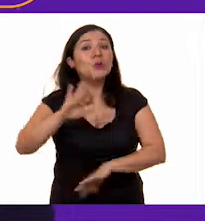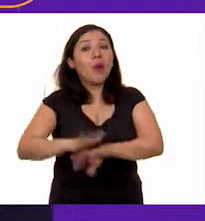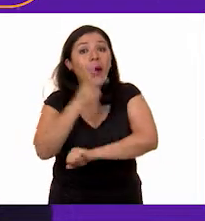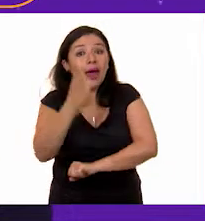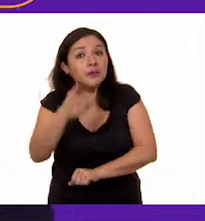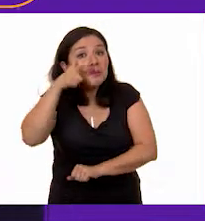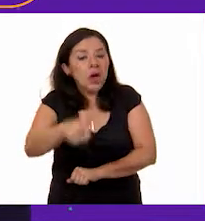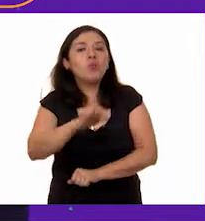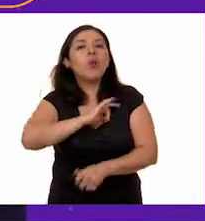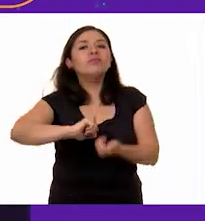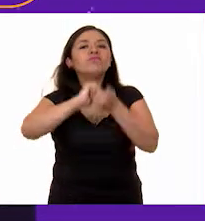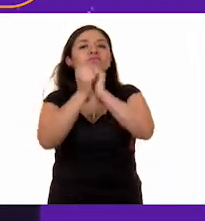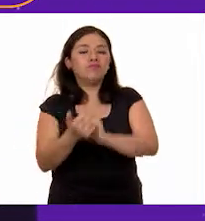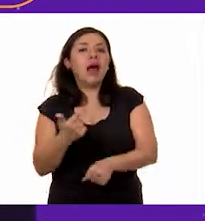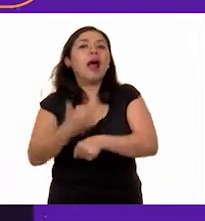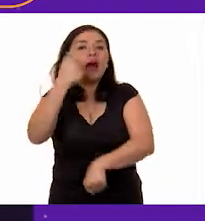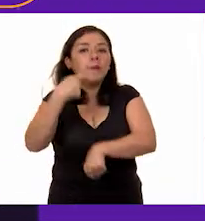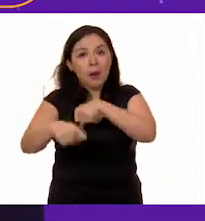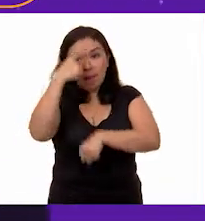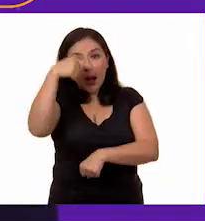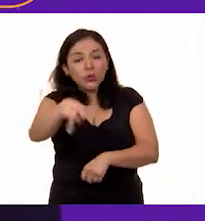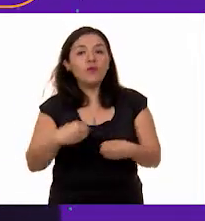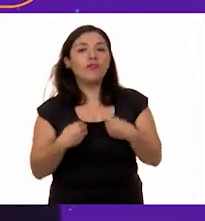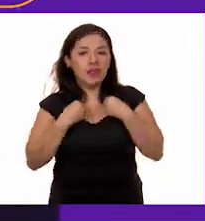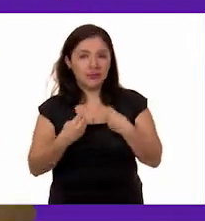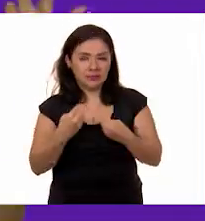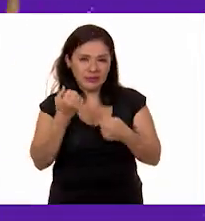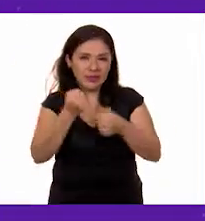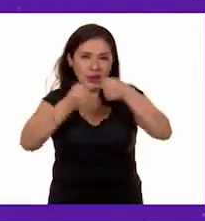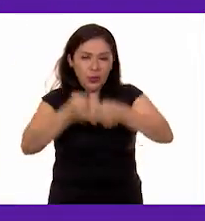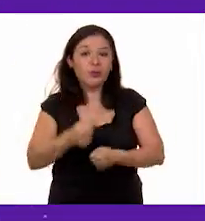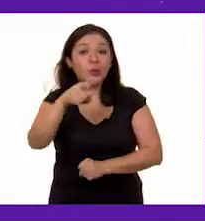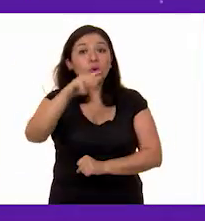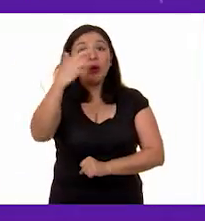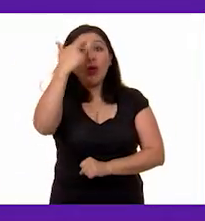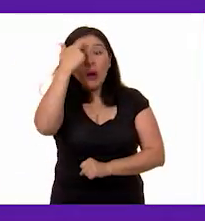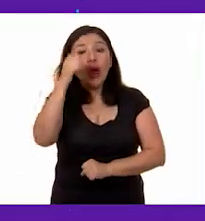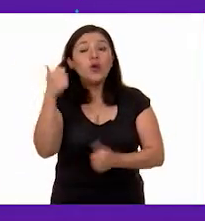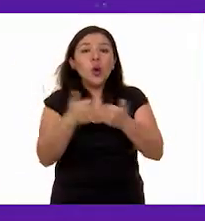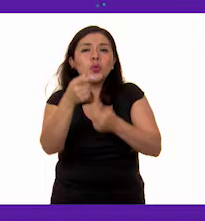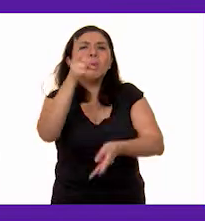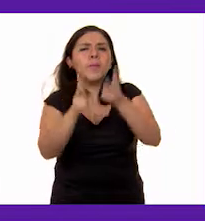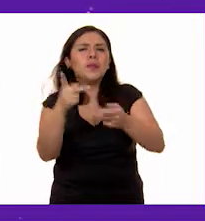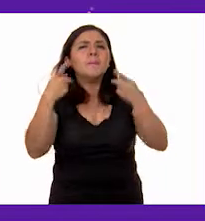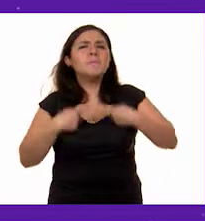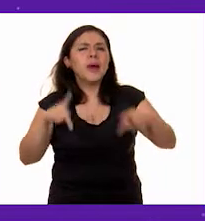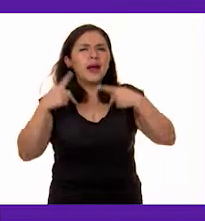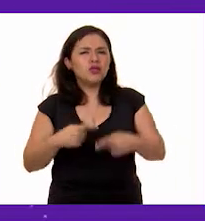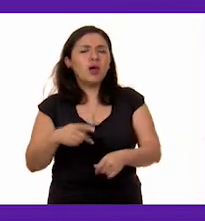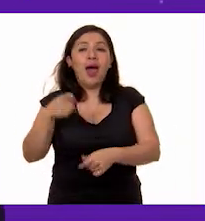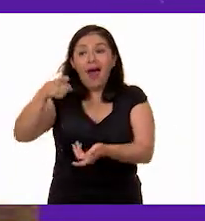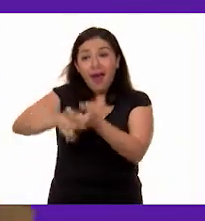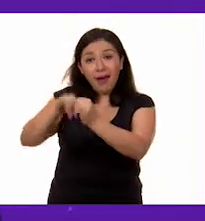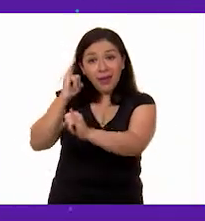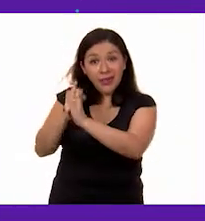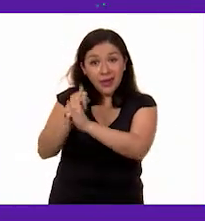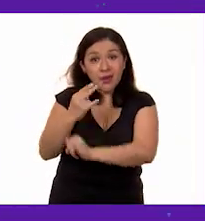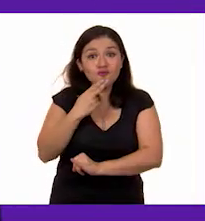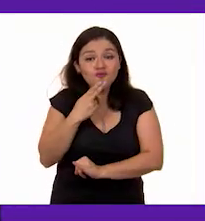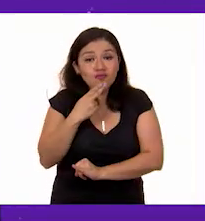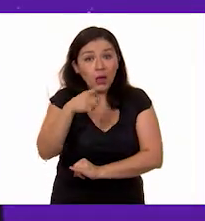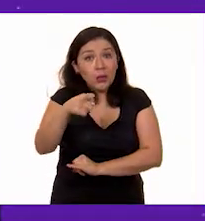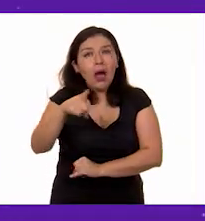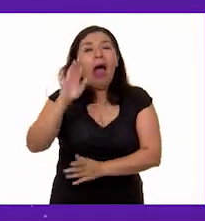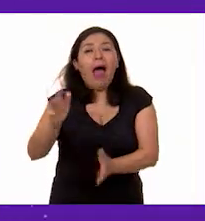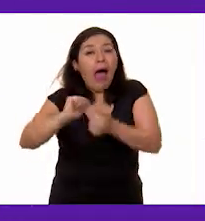esto puede implicar un grave riesgo para tu seguridad. Recuerda que platicar con una persona por internet no lo hace